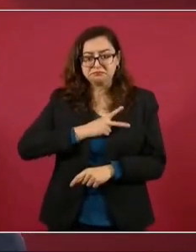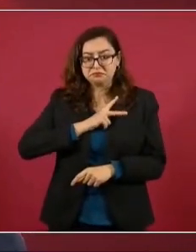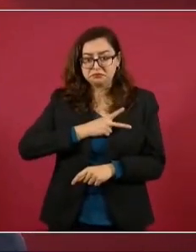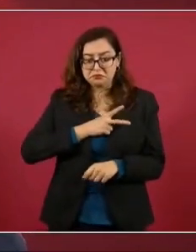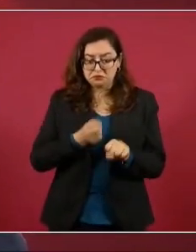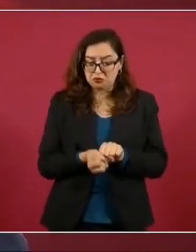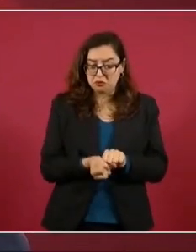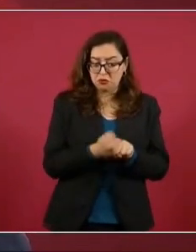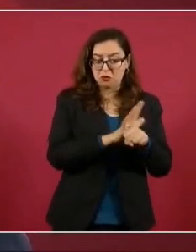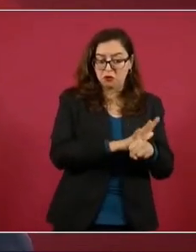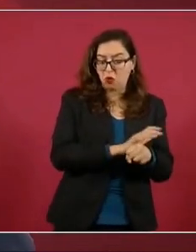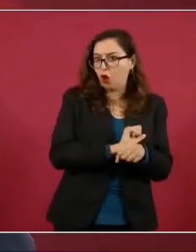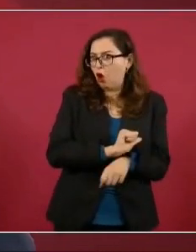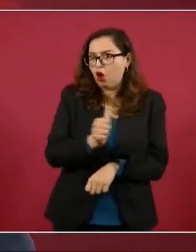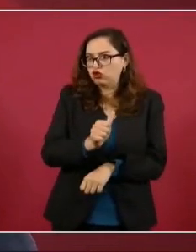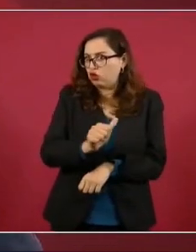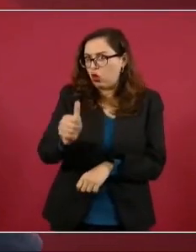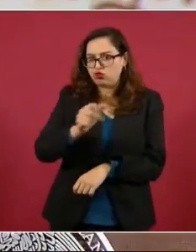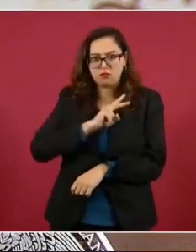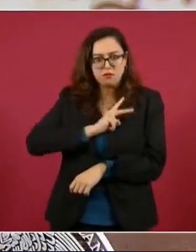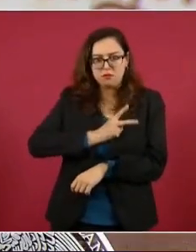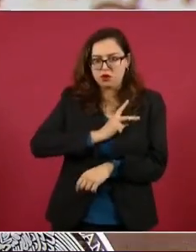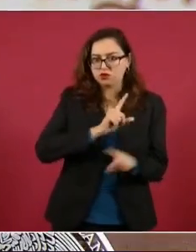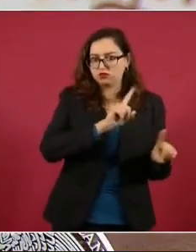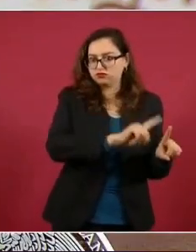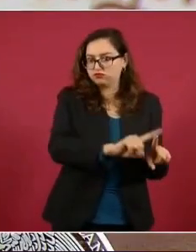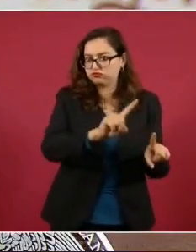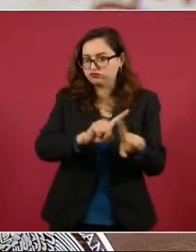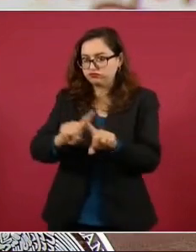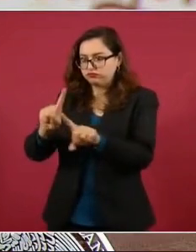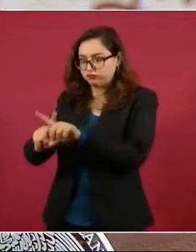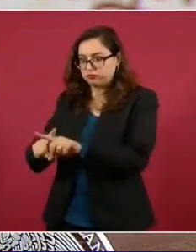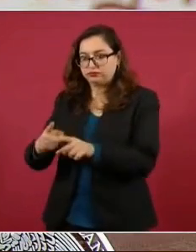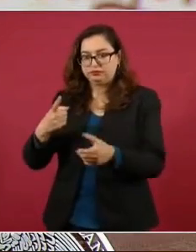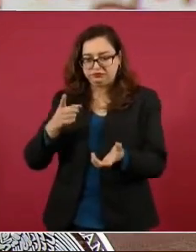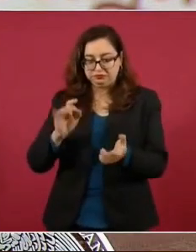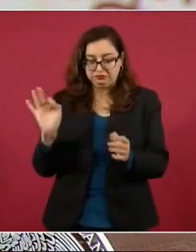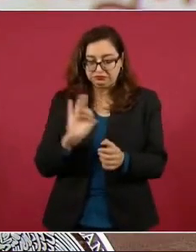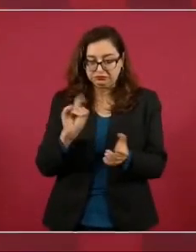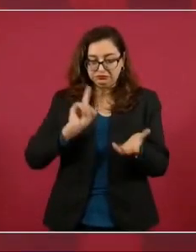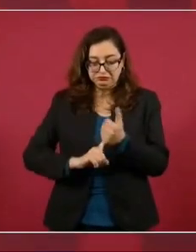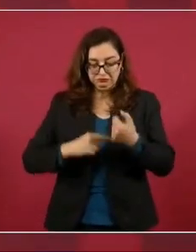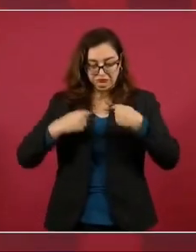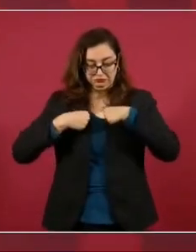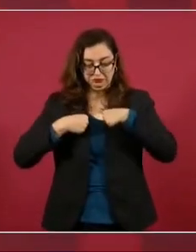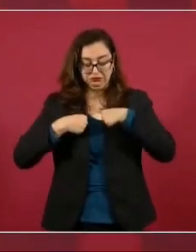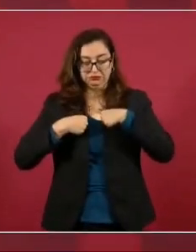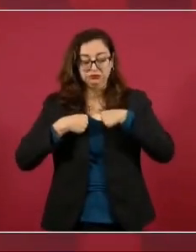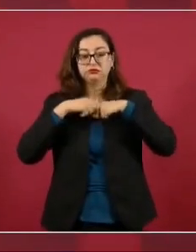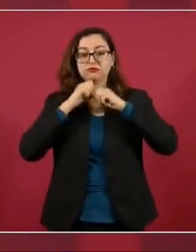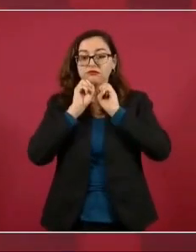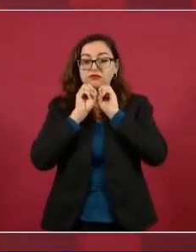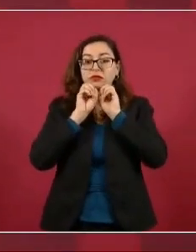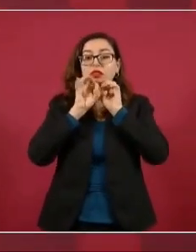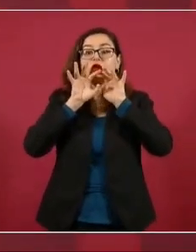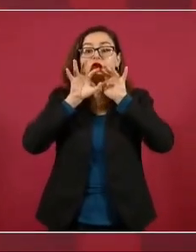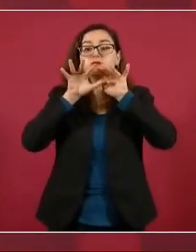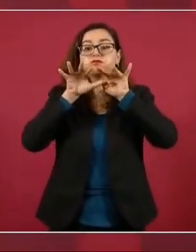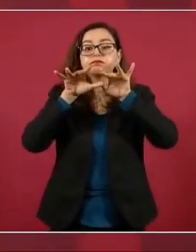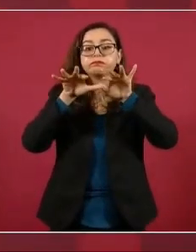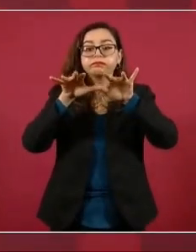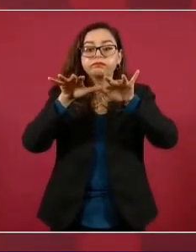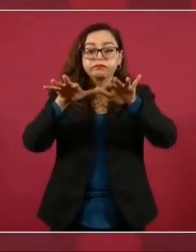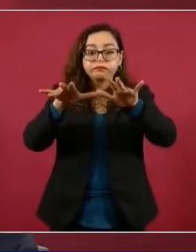SARS-CoV-2 causante de COVID, sino otros, salgan de la vía respiratoria, de boca, nariz, garganta, de una persona que